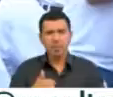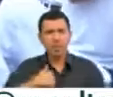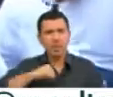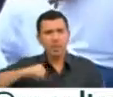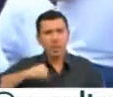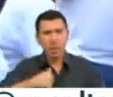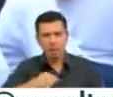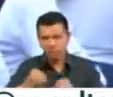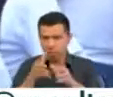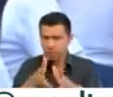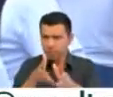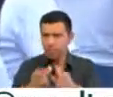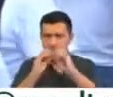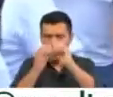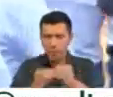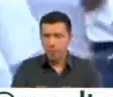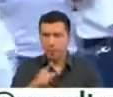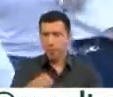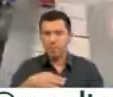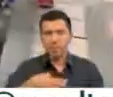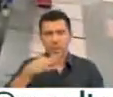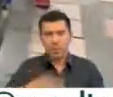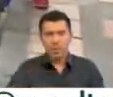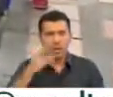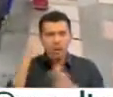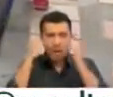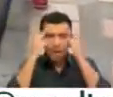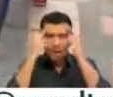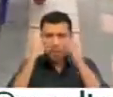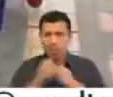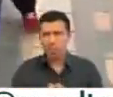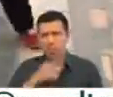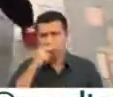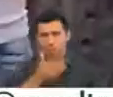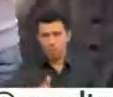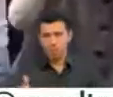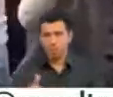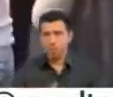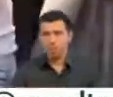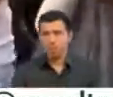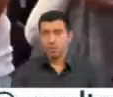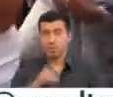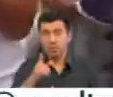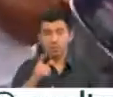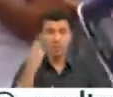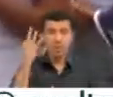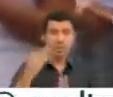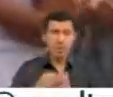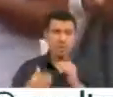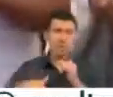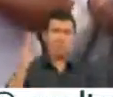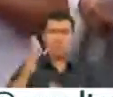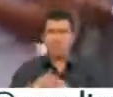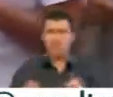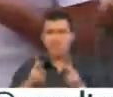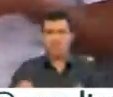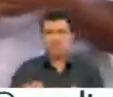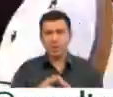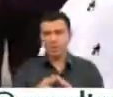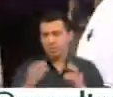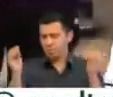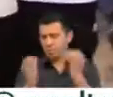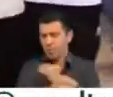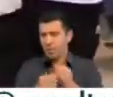sus hijos en su formación de valores y ética y moral. En la ciudad Mitrada, más de 3.000 personas alzaron su voz de protesta ante el desacuerdo por las